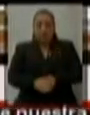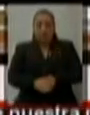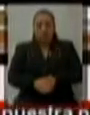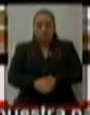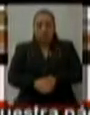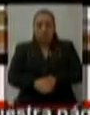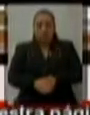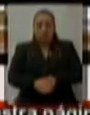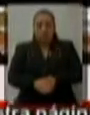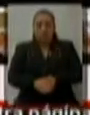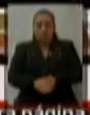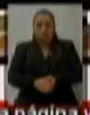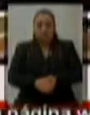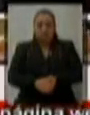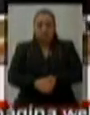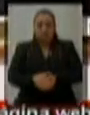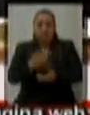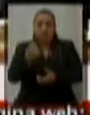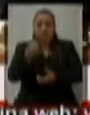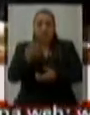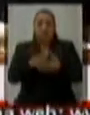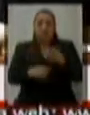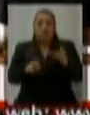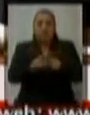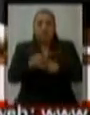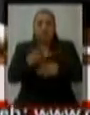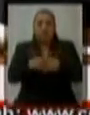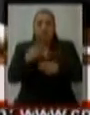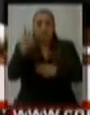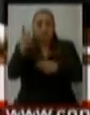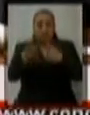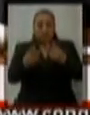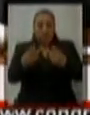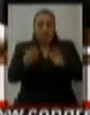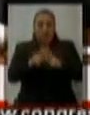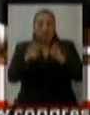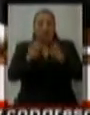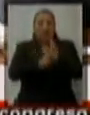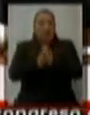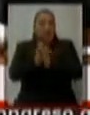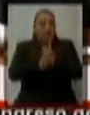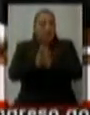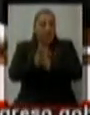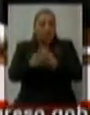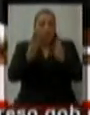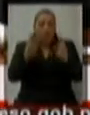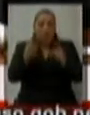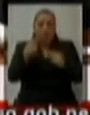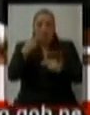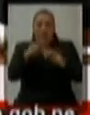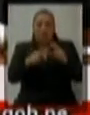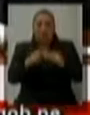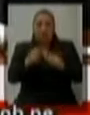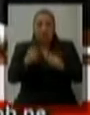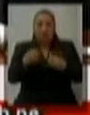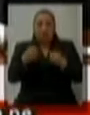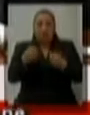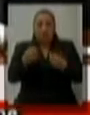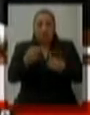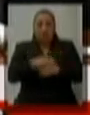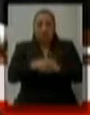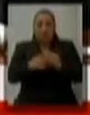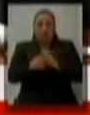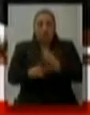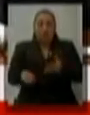cable mágico. Hay que decir también que esta visita tiene un enorme interés, y como lo han dicho los analistas, recobra sobre todo